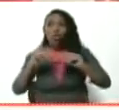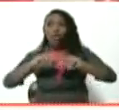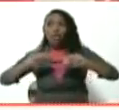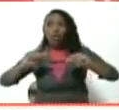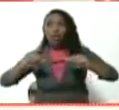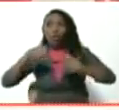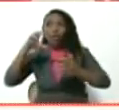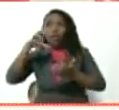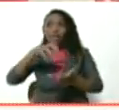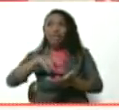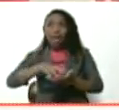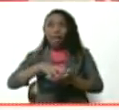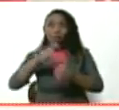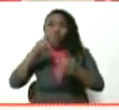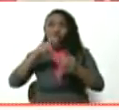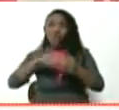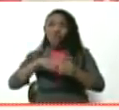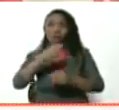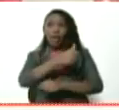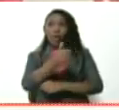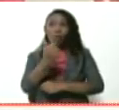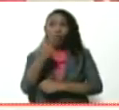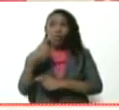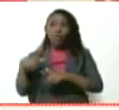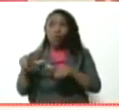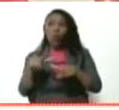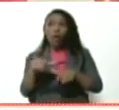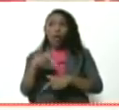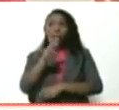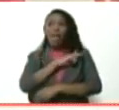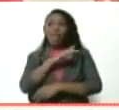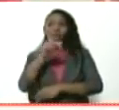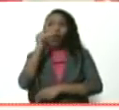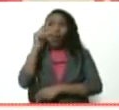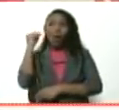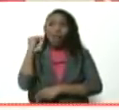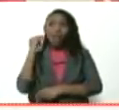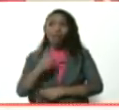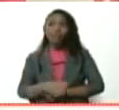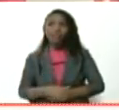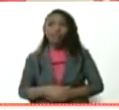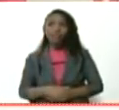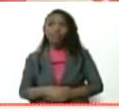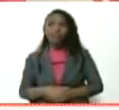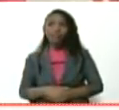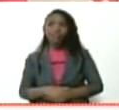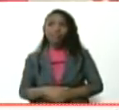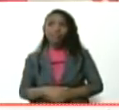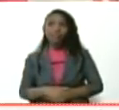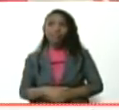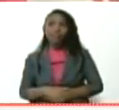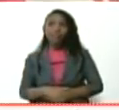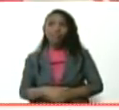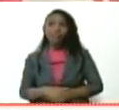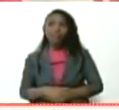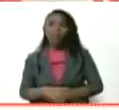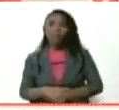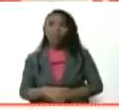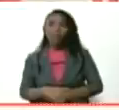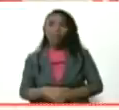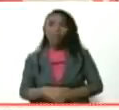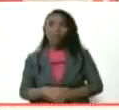en todo el estado registradas con cada una de estas instancias con jefe o jefa. O jefa. El